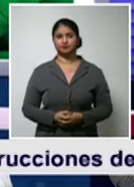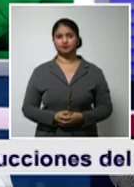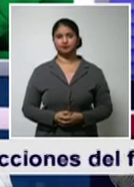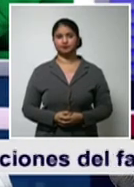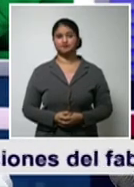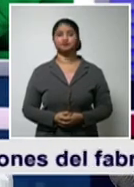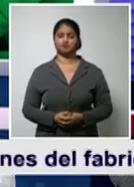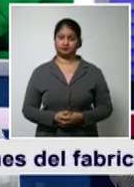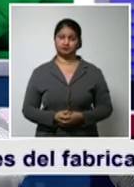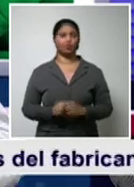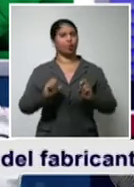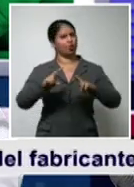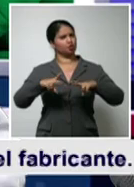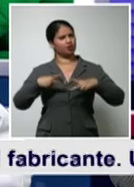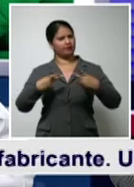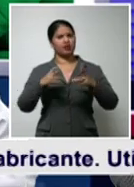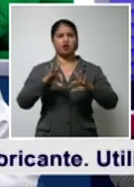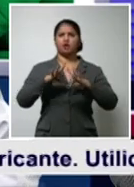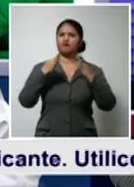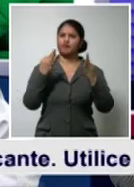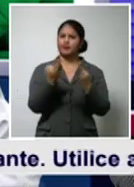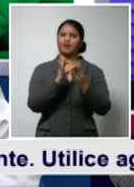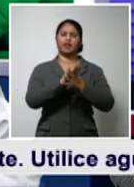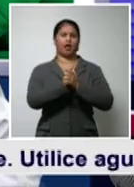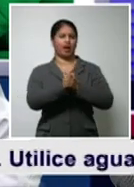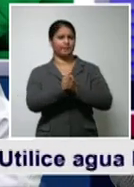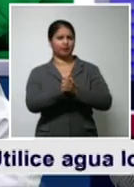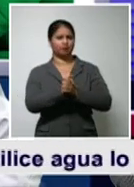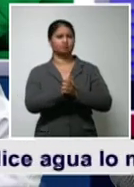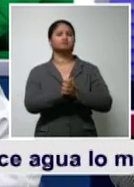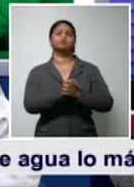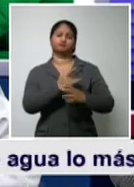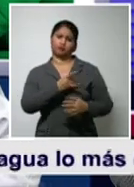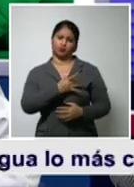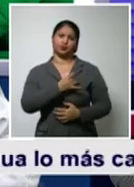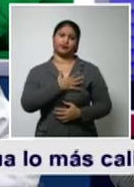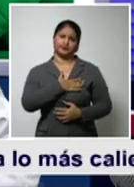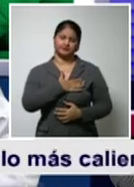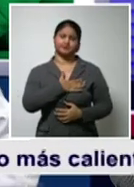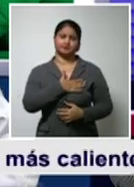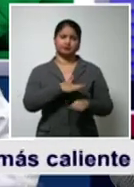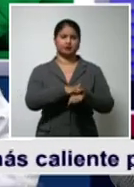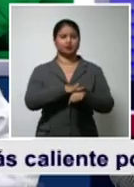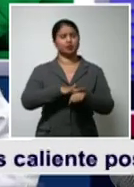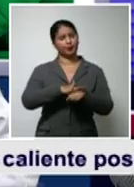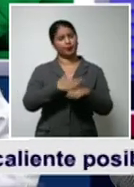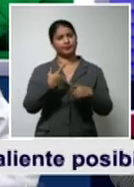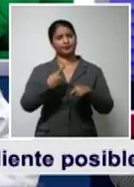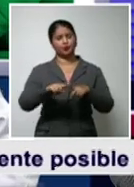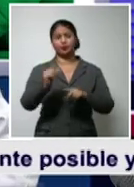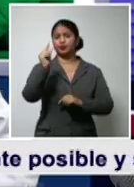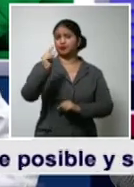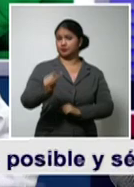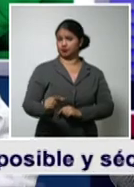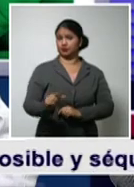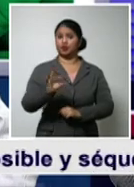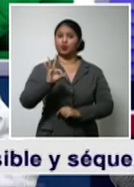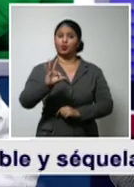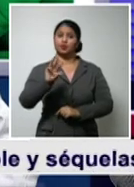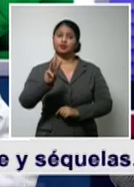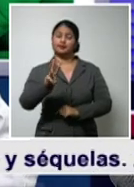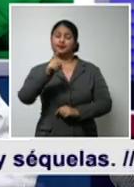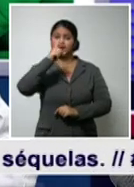Nuevamente, condolencias a sus familiares y amistades. El otro es una paciente también de 83 años de